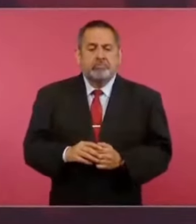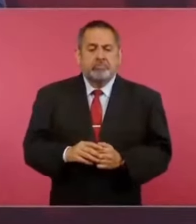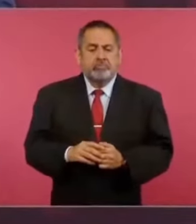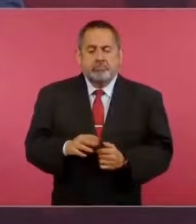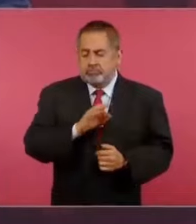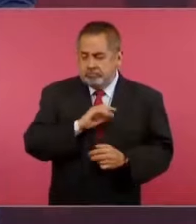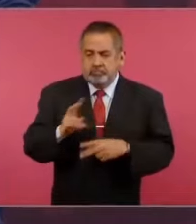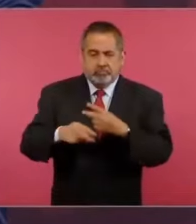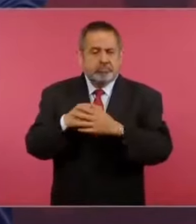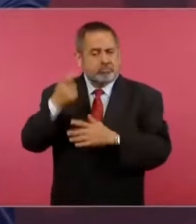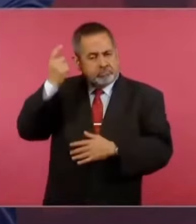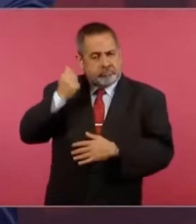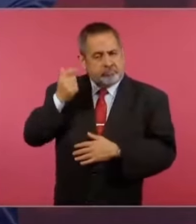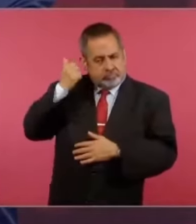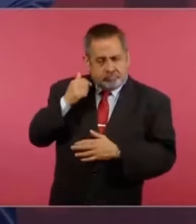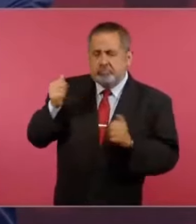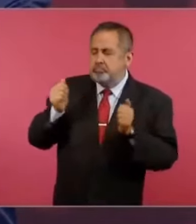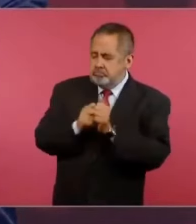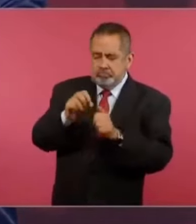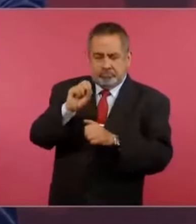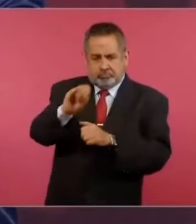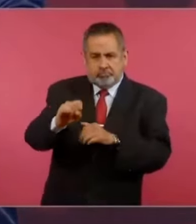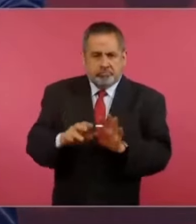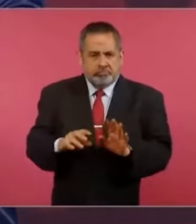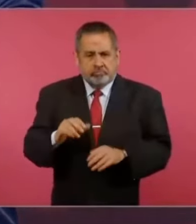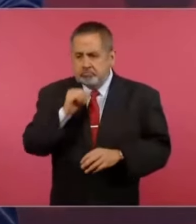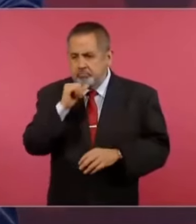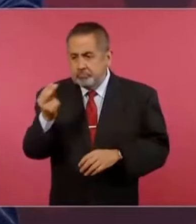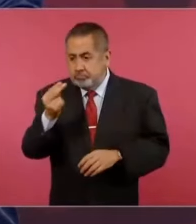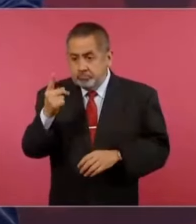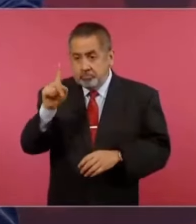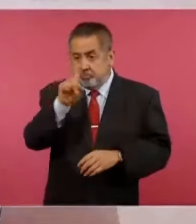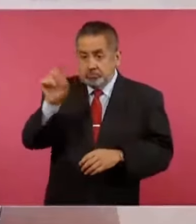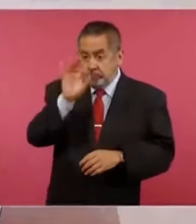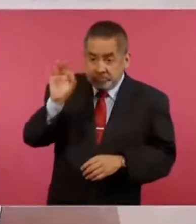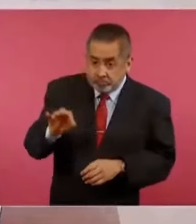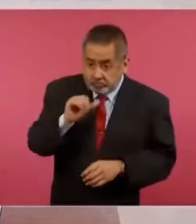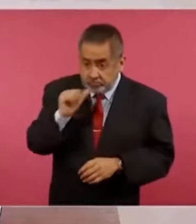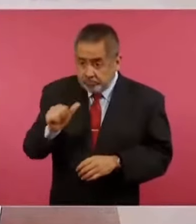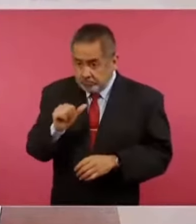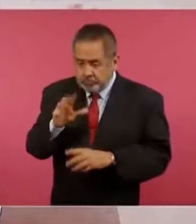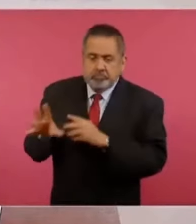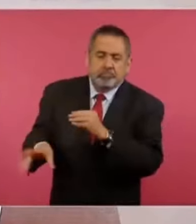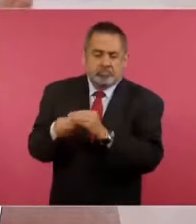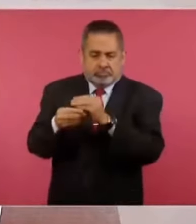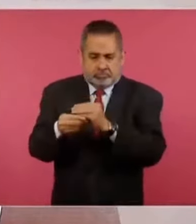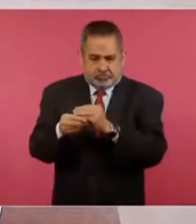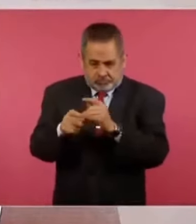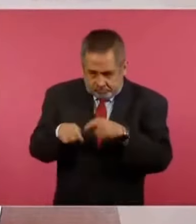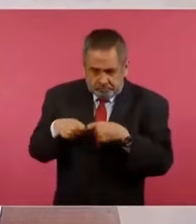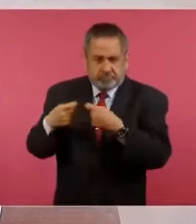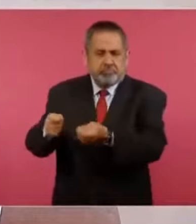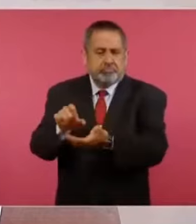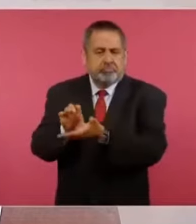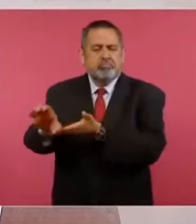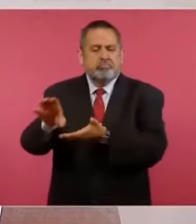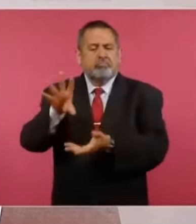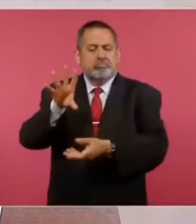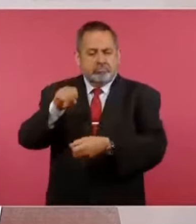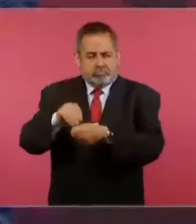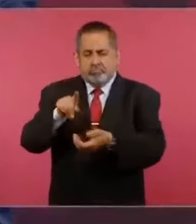se jubilen y no tengan el 100%, van a tener